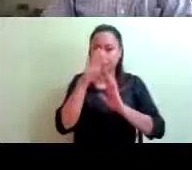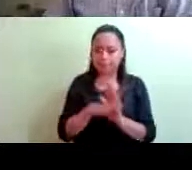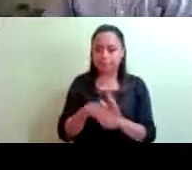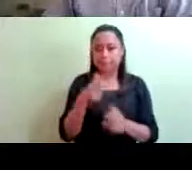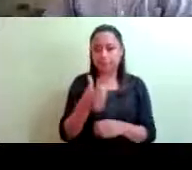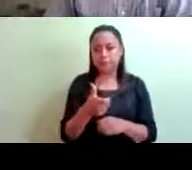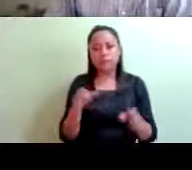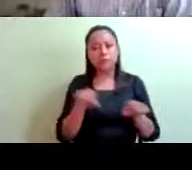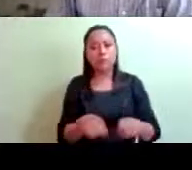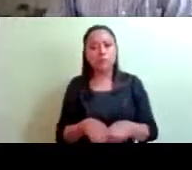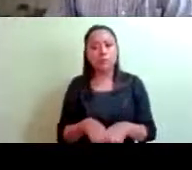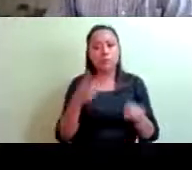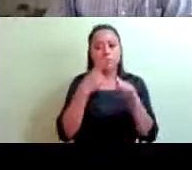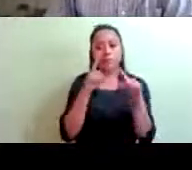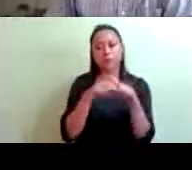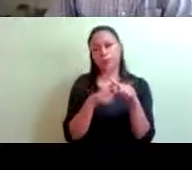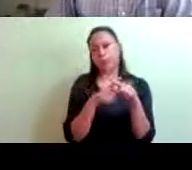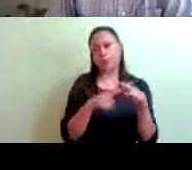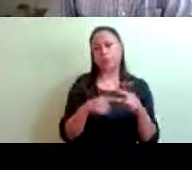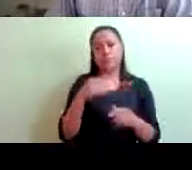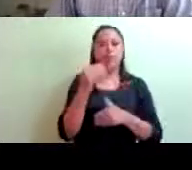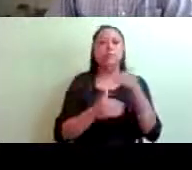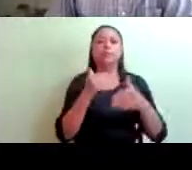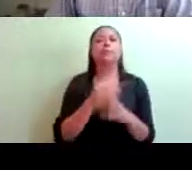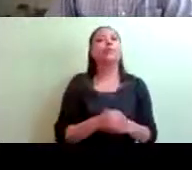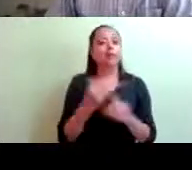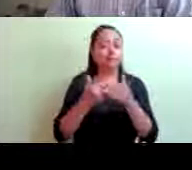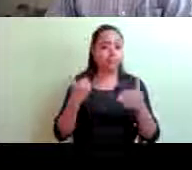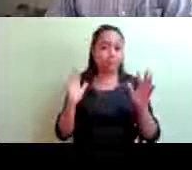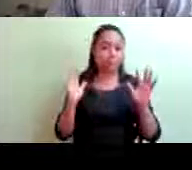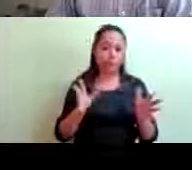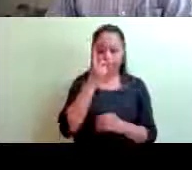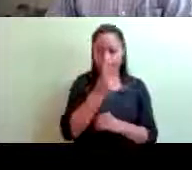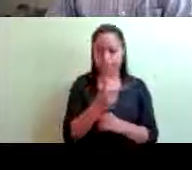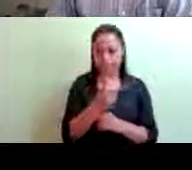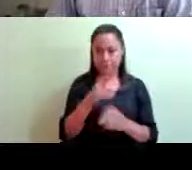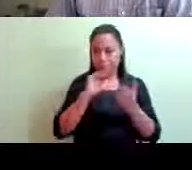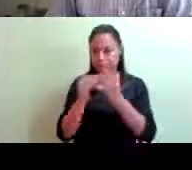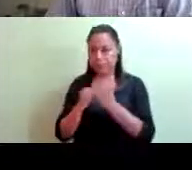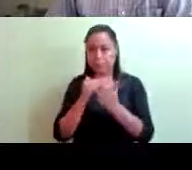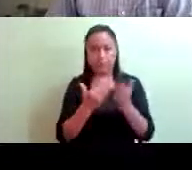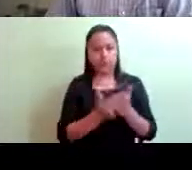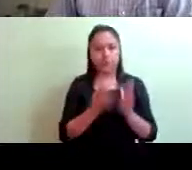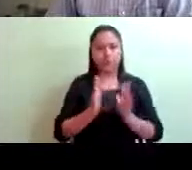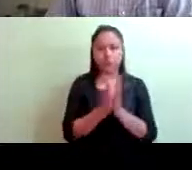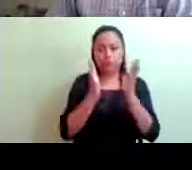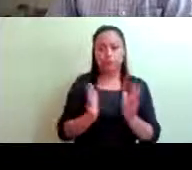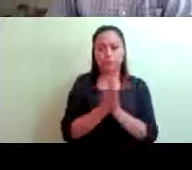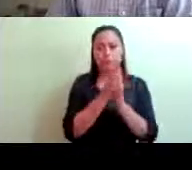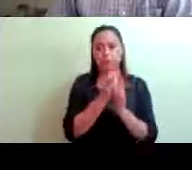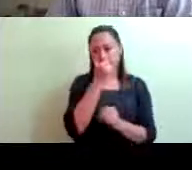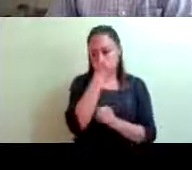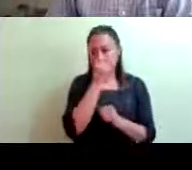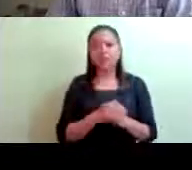buscar diseñar subsidios y tarifas progresivas. Como dije anteriormente, planificación participativa es crítico, y participación no